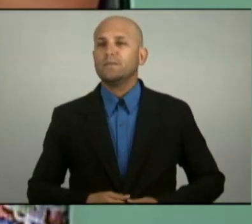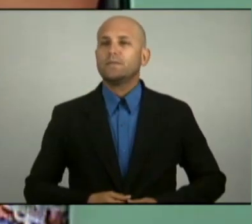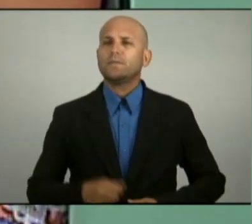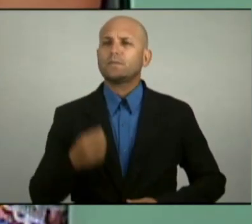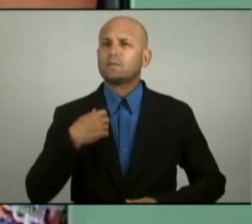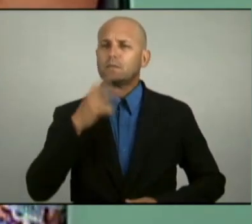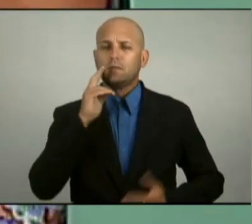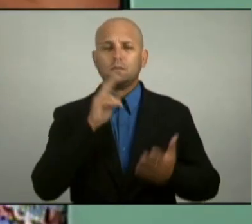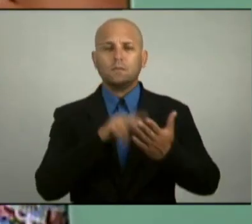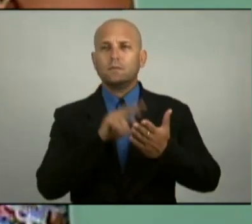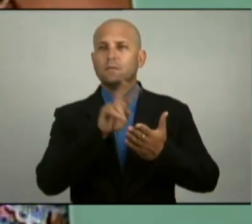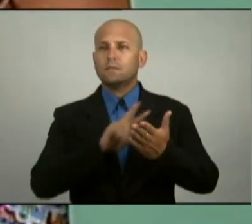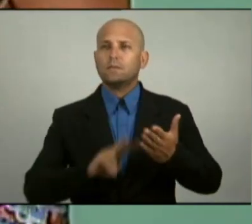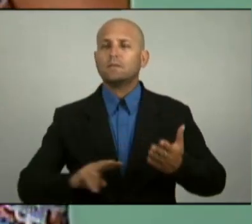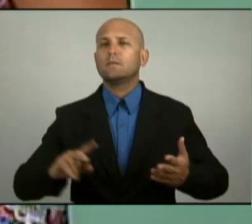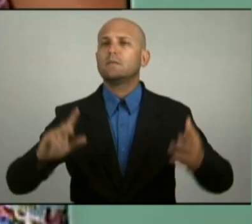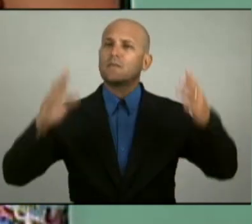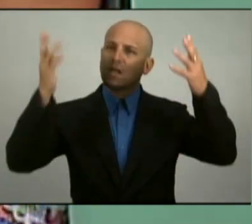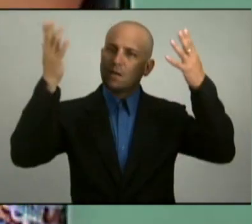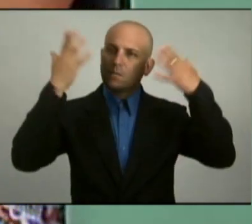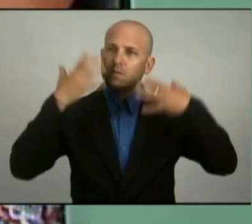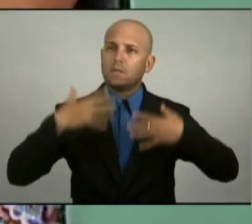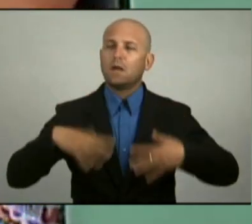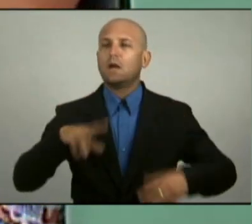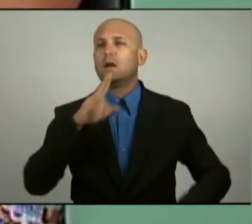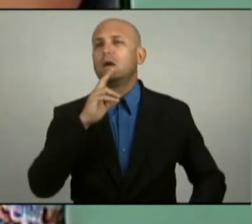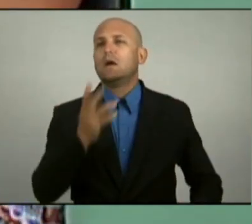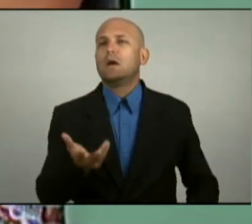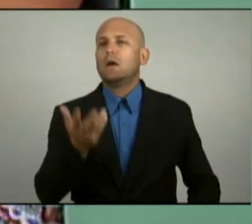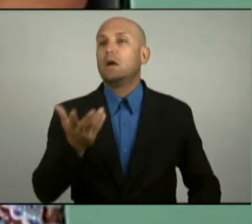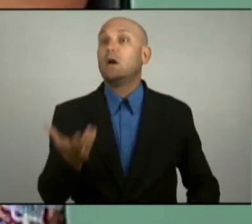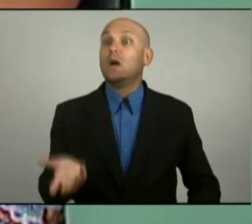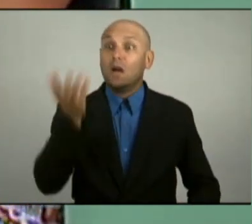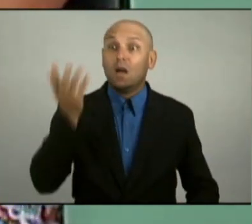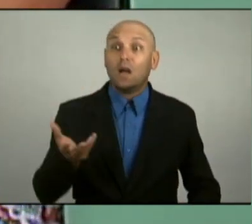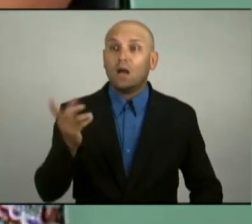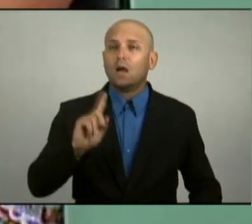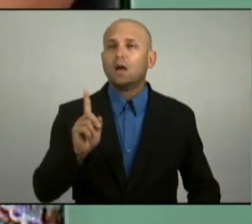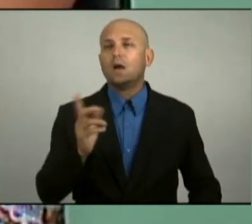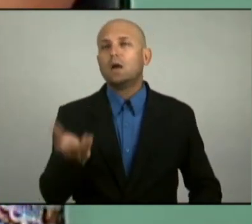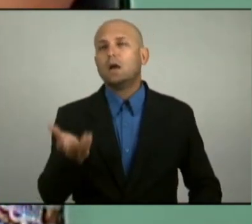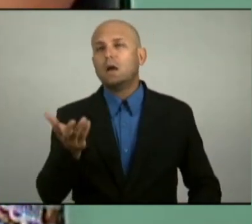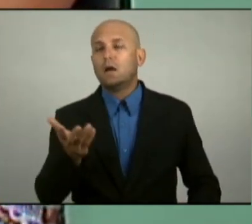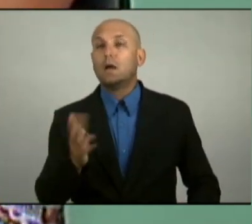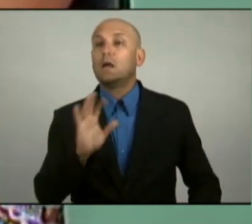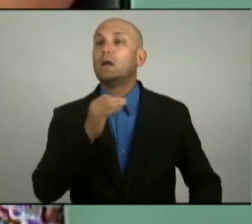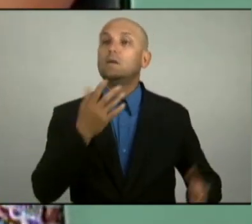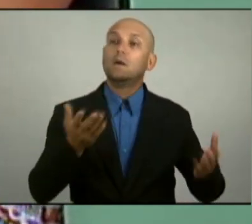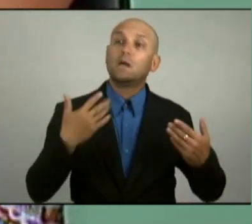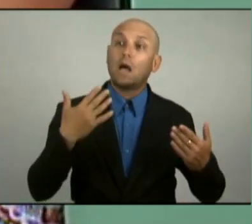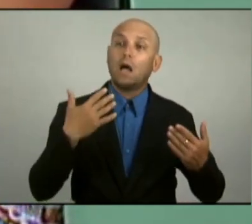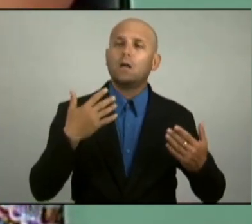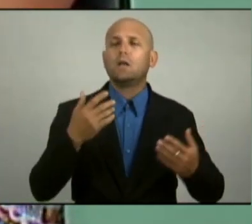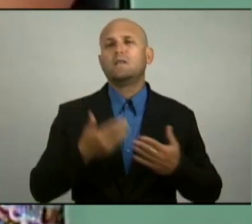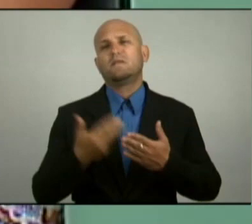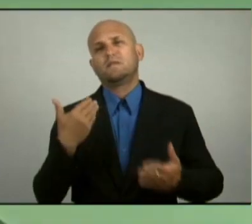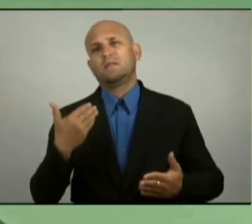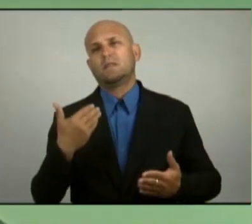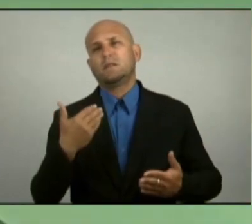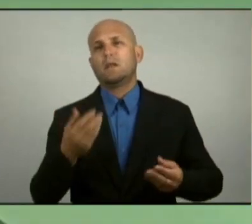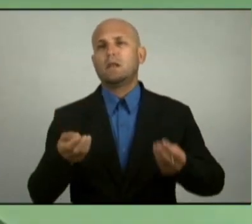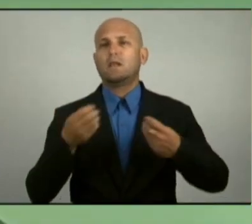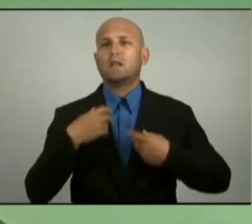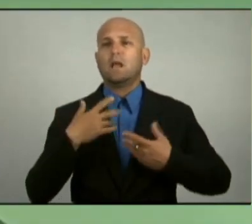posibilidad de darse un baño con agua tibia con agua tibia que igual relato calor puede ser con agua fría porque eso